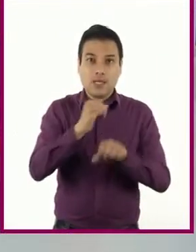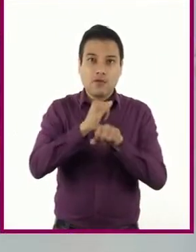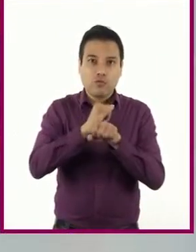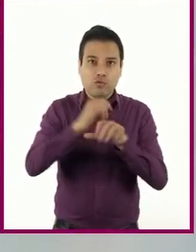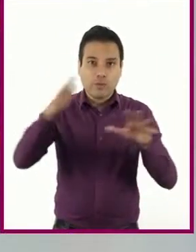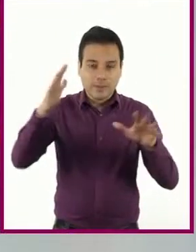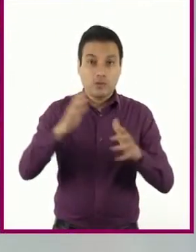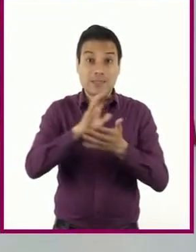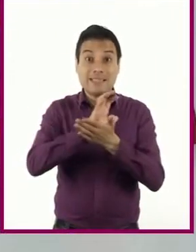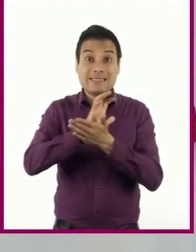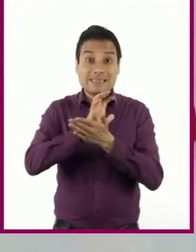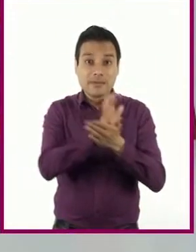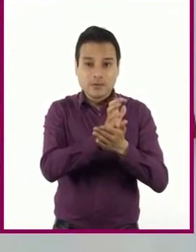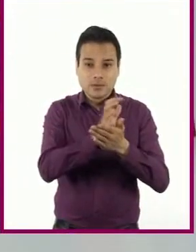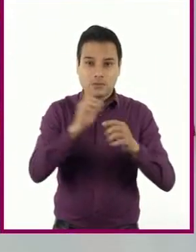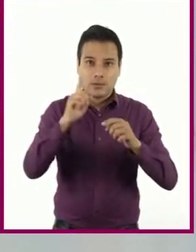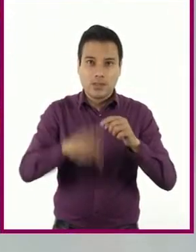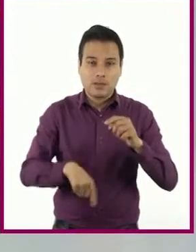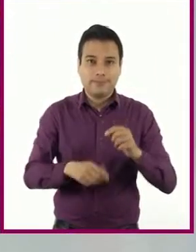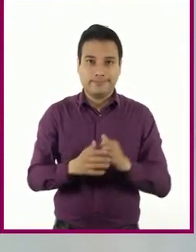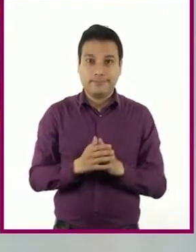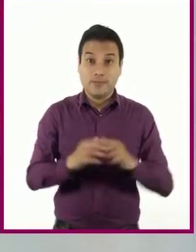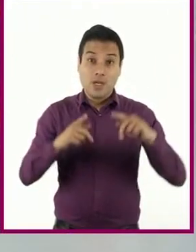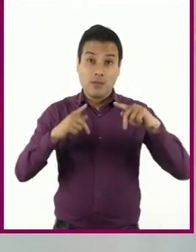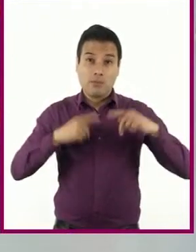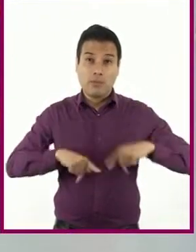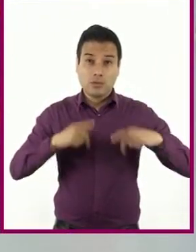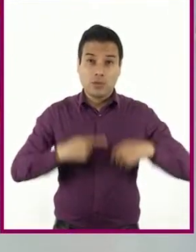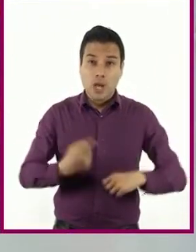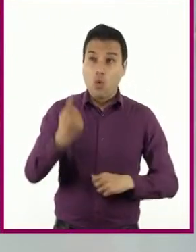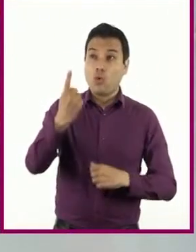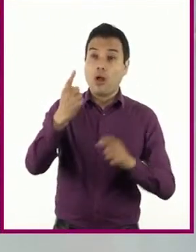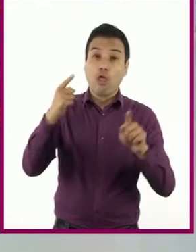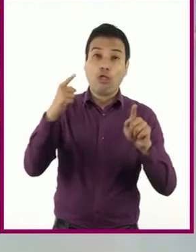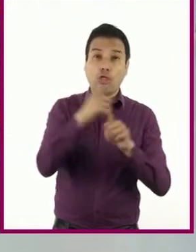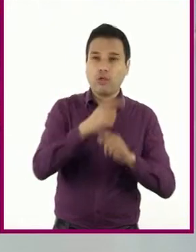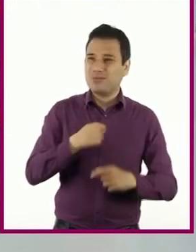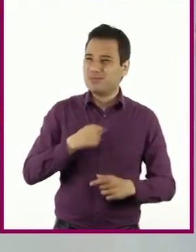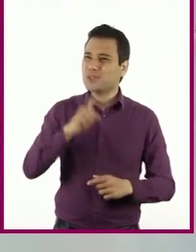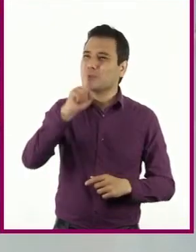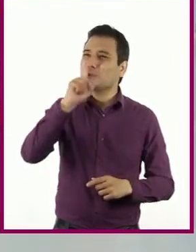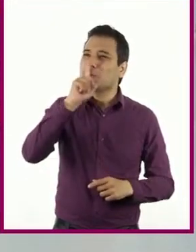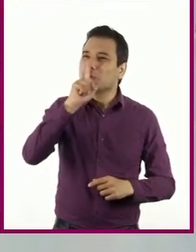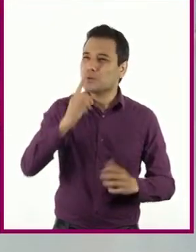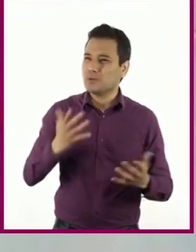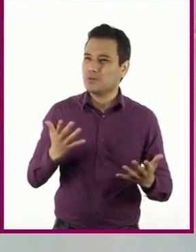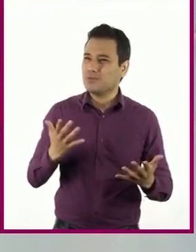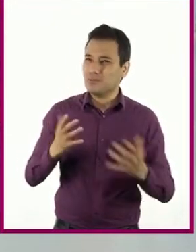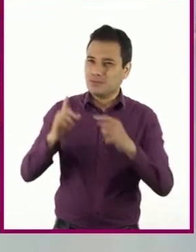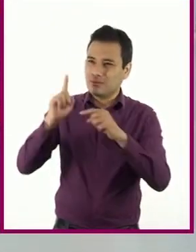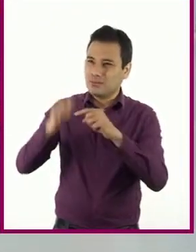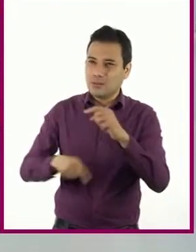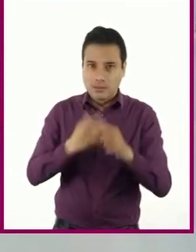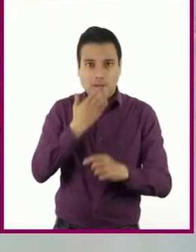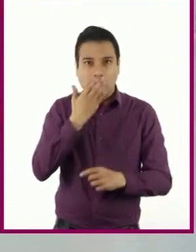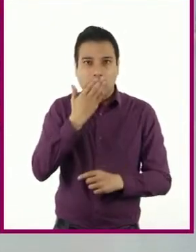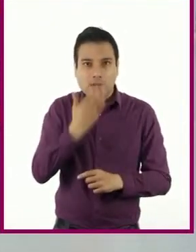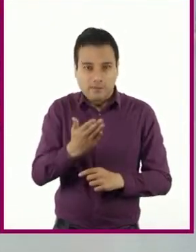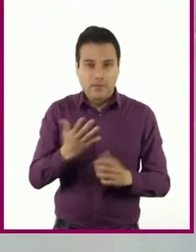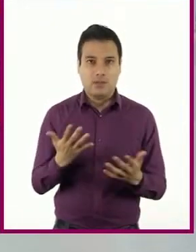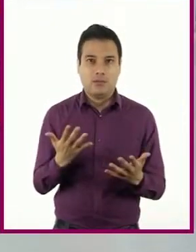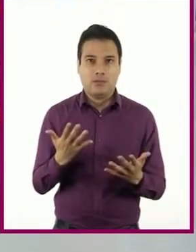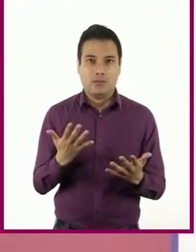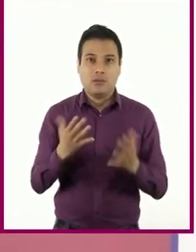fomentar la discriminación cuando callamos a alguien o enseñamos que hay palabras que sirven para ofender. Por eso es importante que